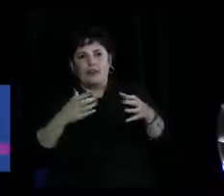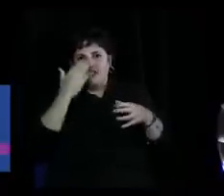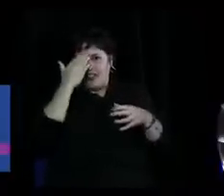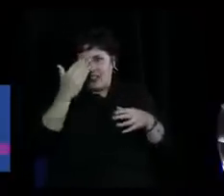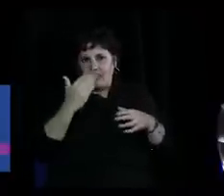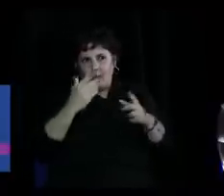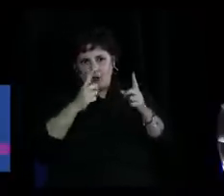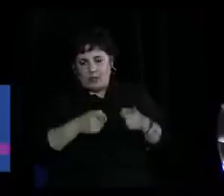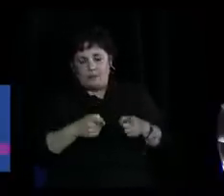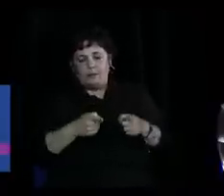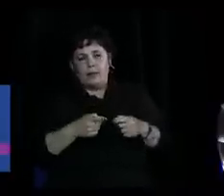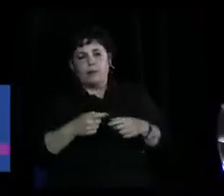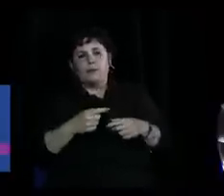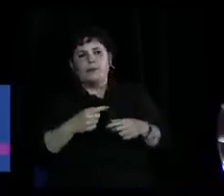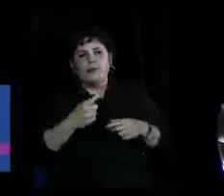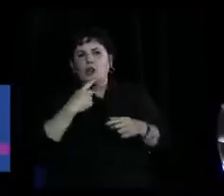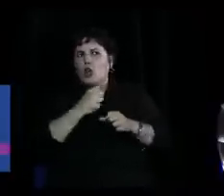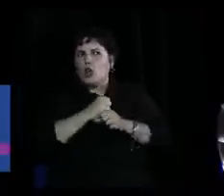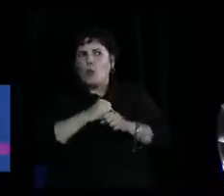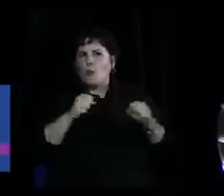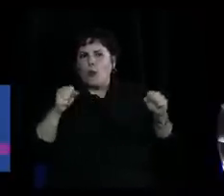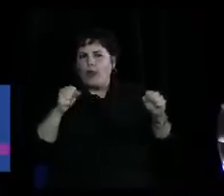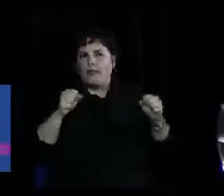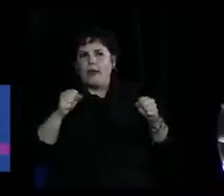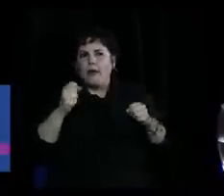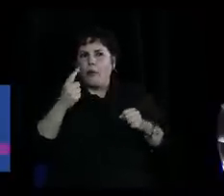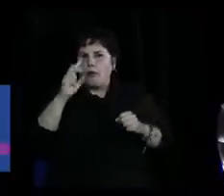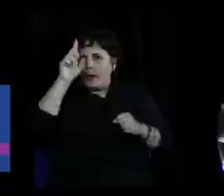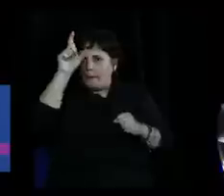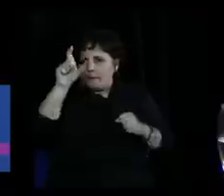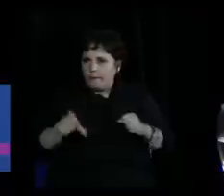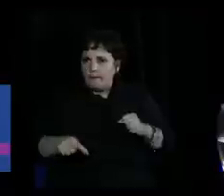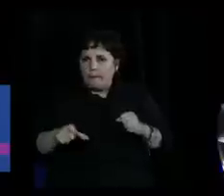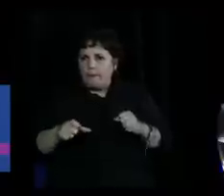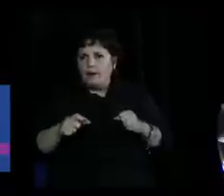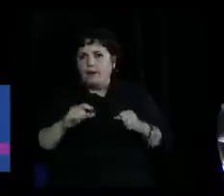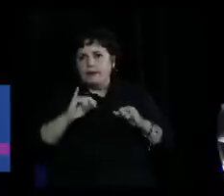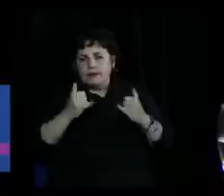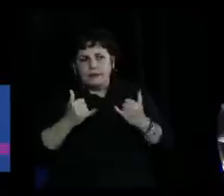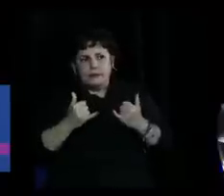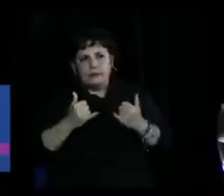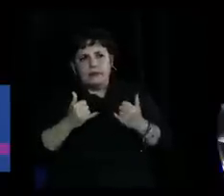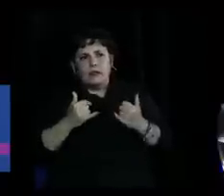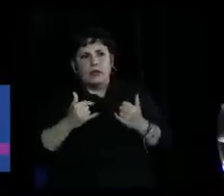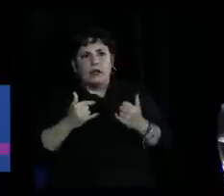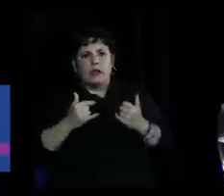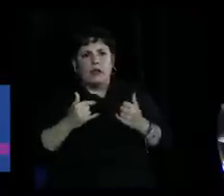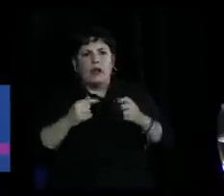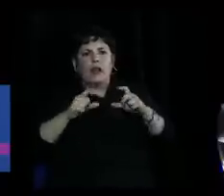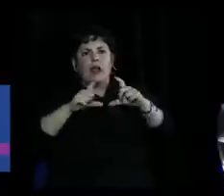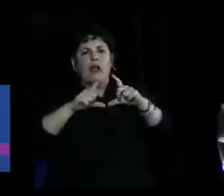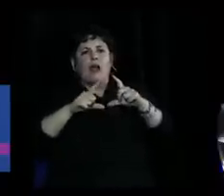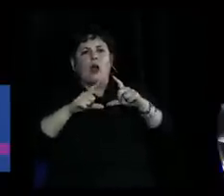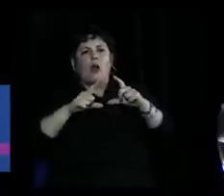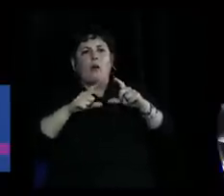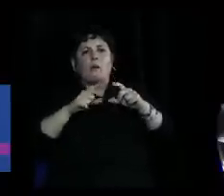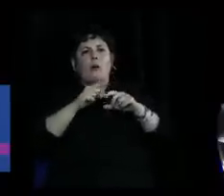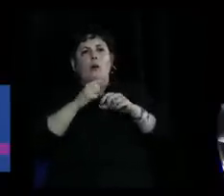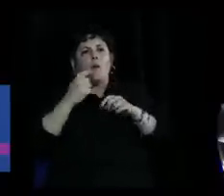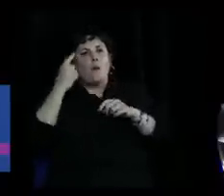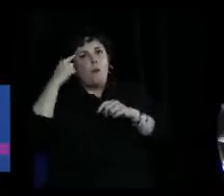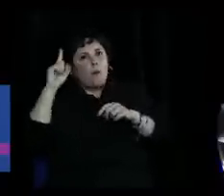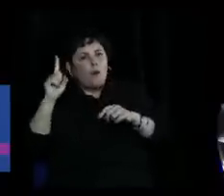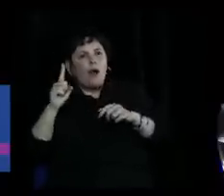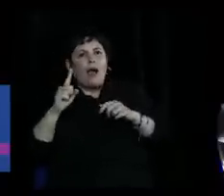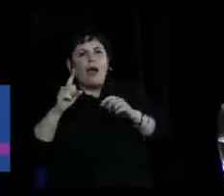digo, no puede ser que un uruguayo no se haya ocurrido liberar las patentes de las vacunas,